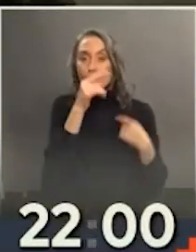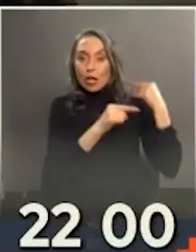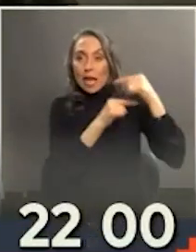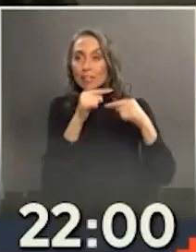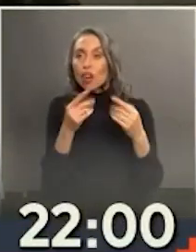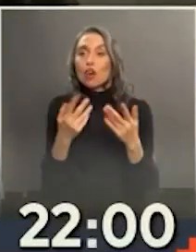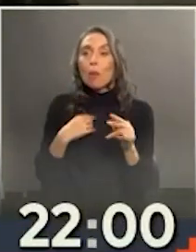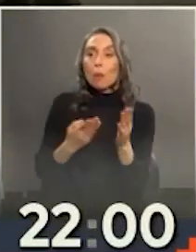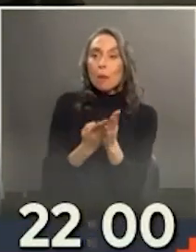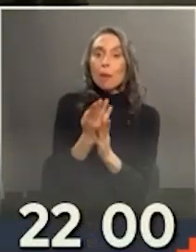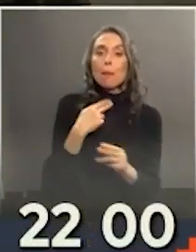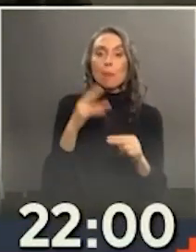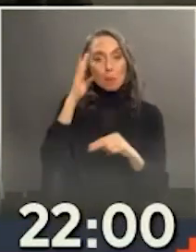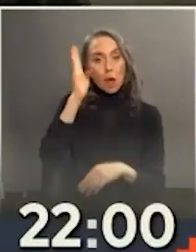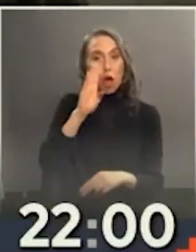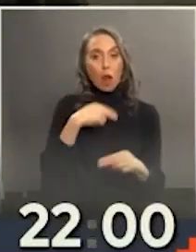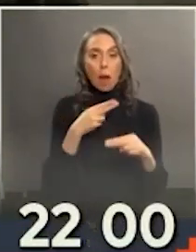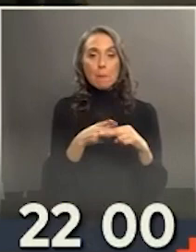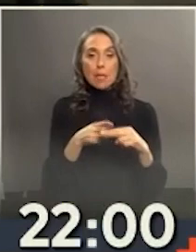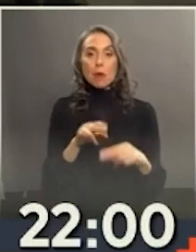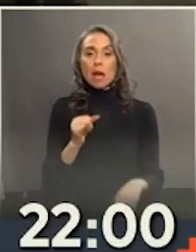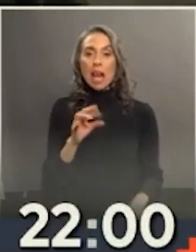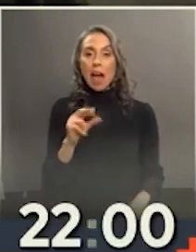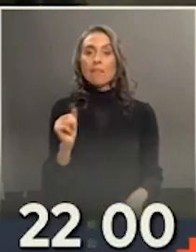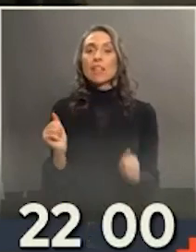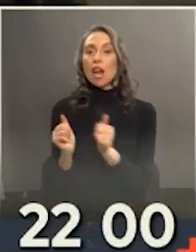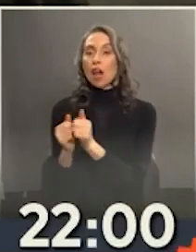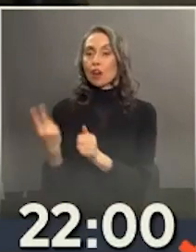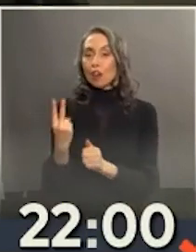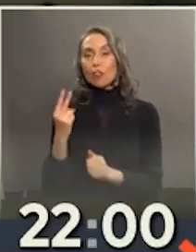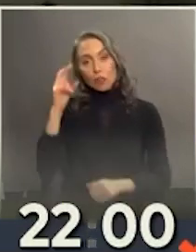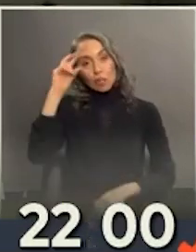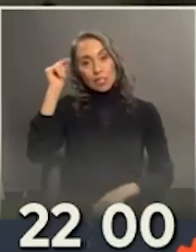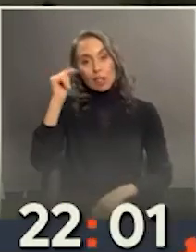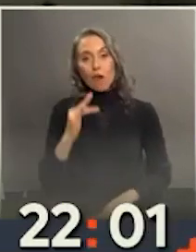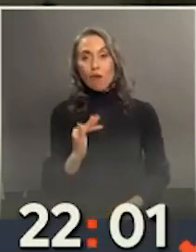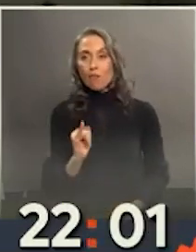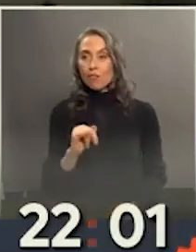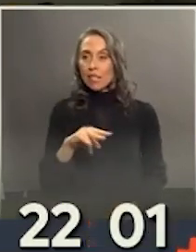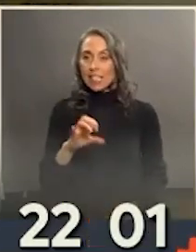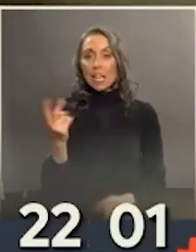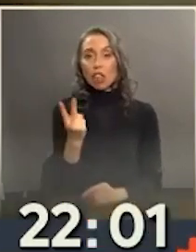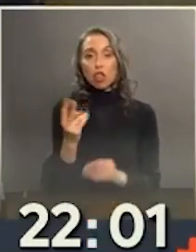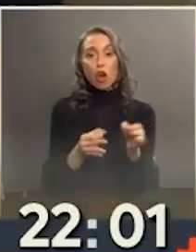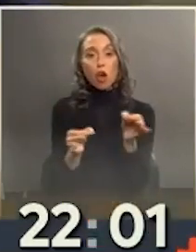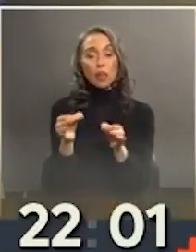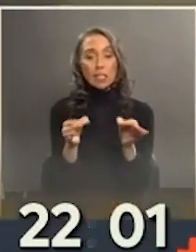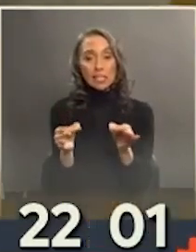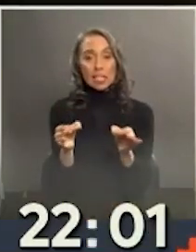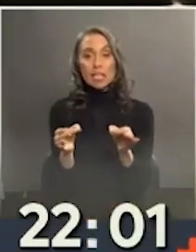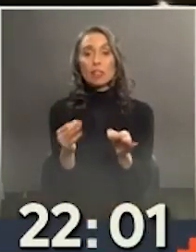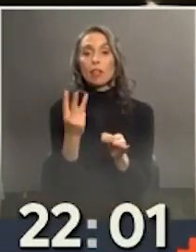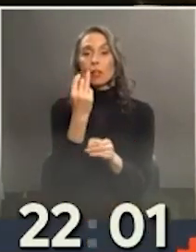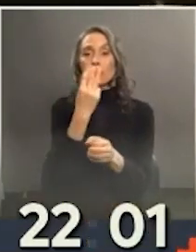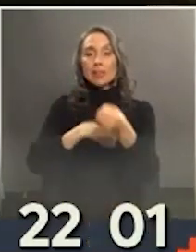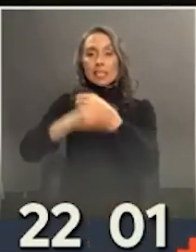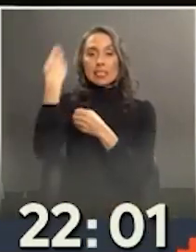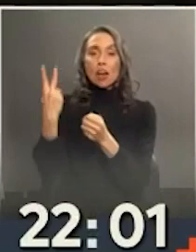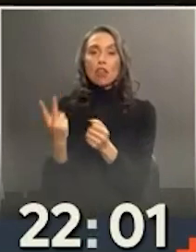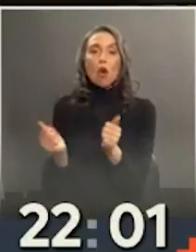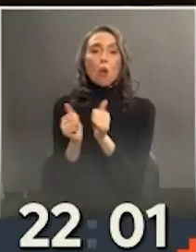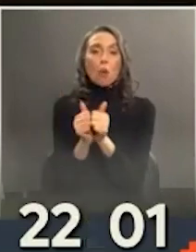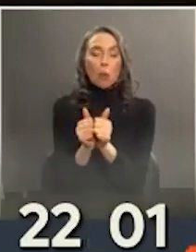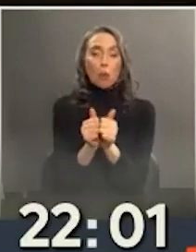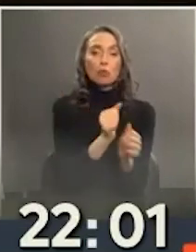Hola, mi nombre es Javiera. Mi nombre es Claudio. Y juntos somos los creadores de Finé. Son ingenieros, están juntos hace 13 años. Ambos dejaron